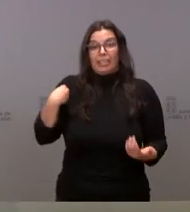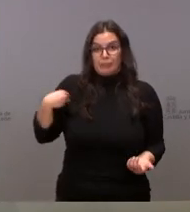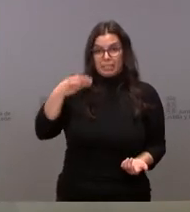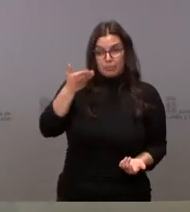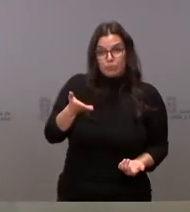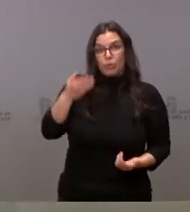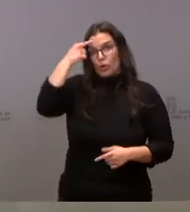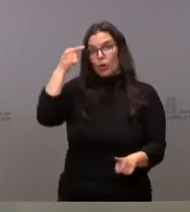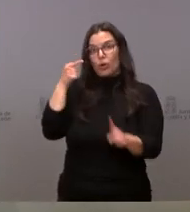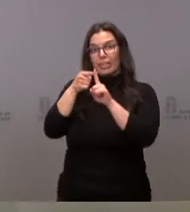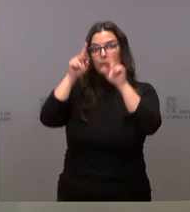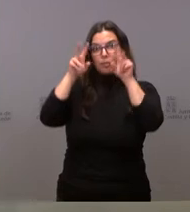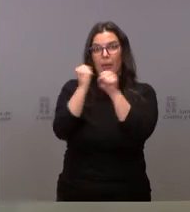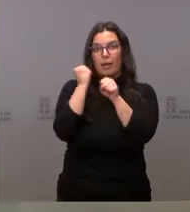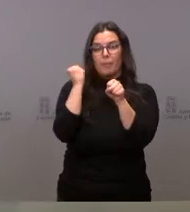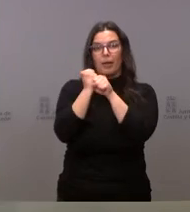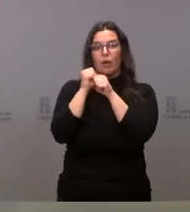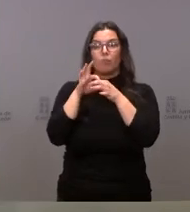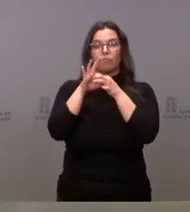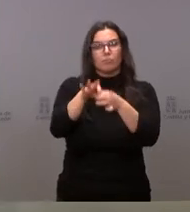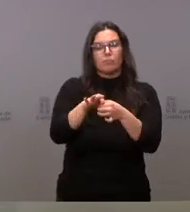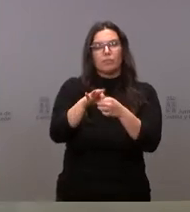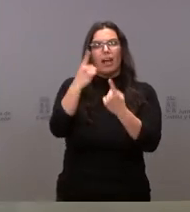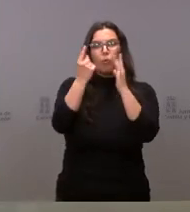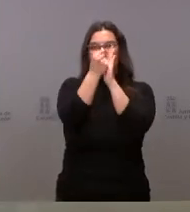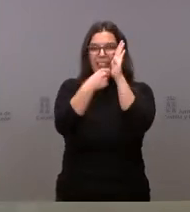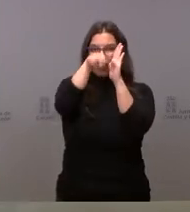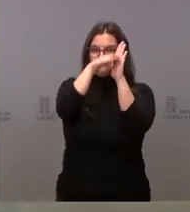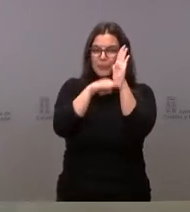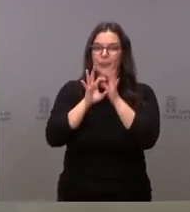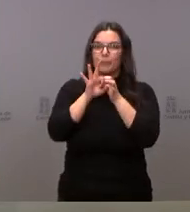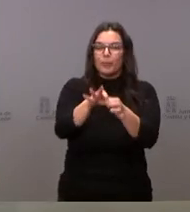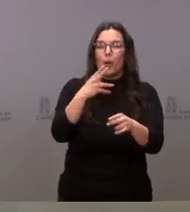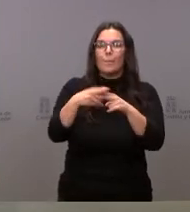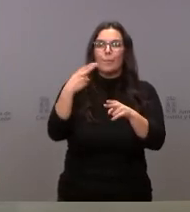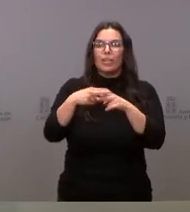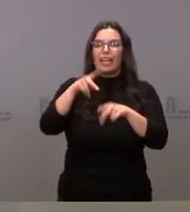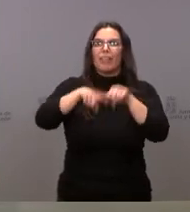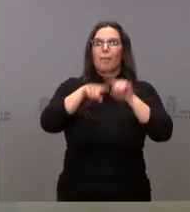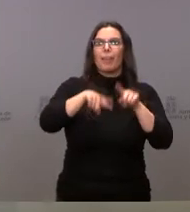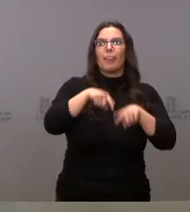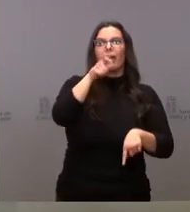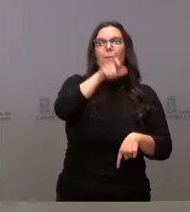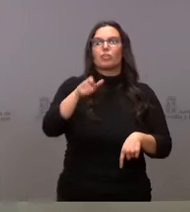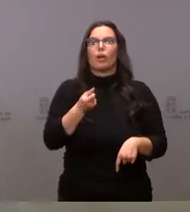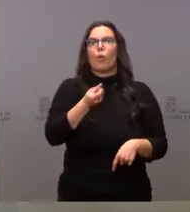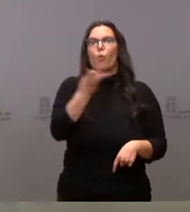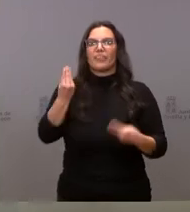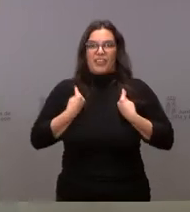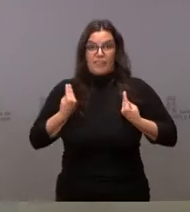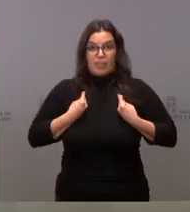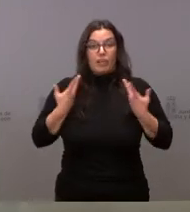en materia de empleo se vinculaban en alguna medida a las políticas demográficas siendo castilla y león' también un